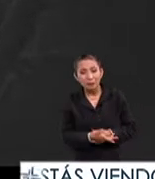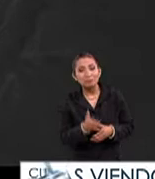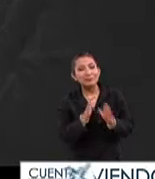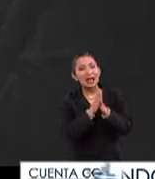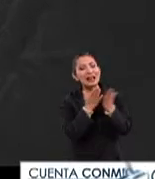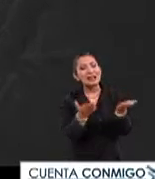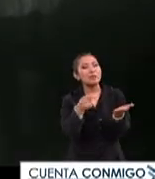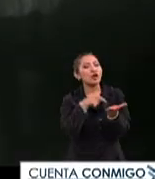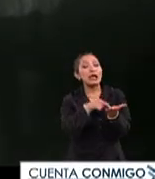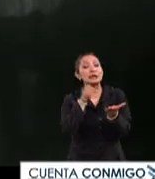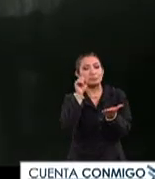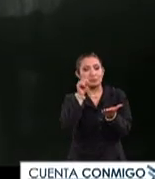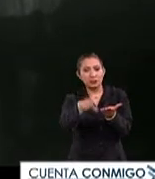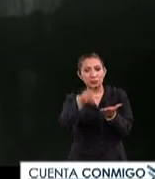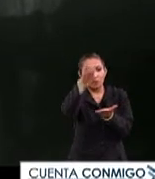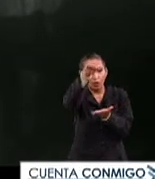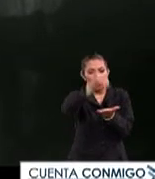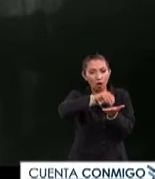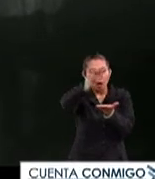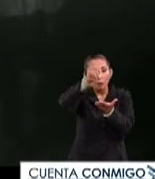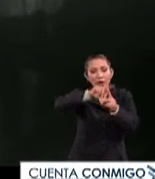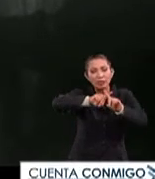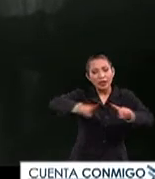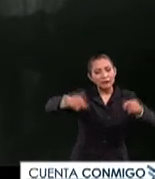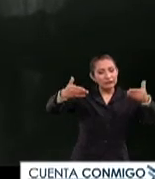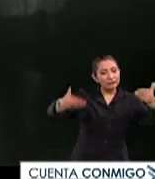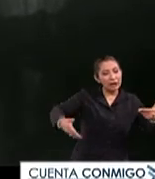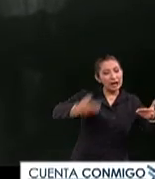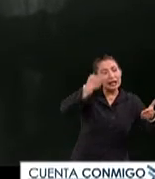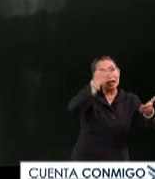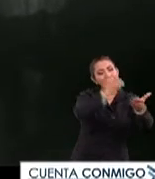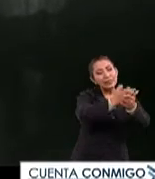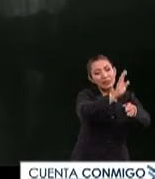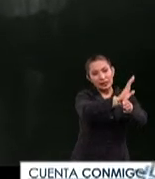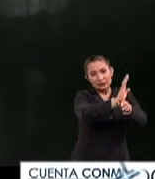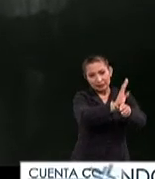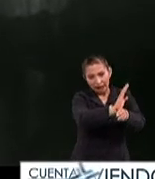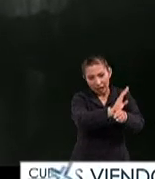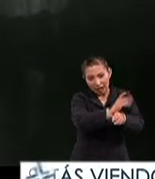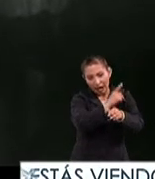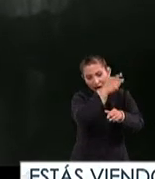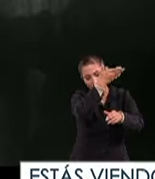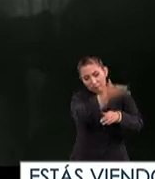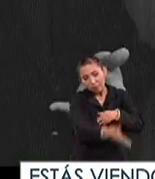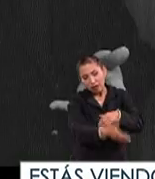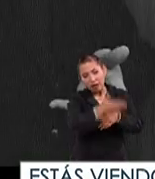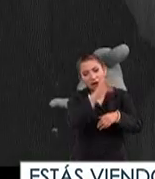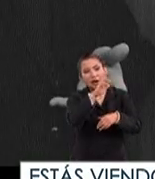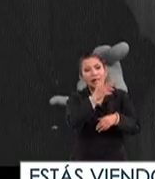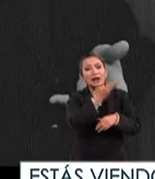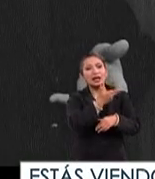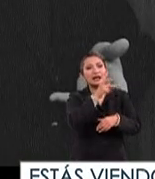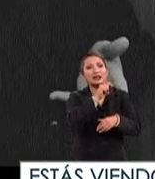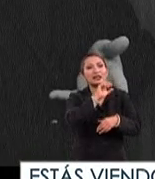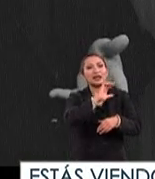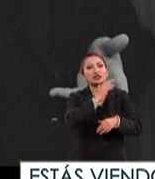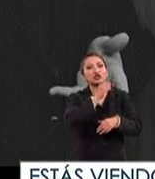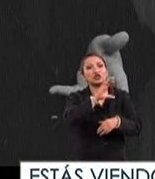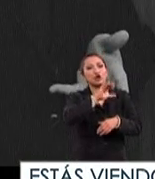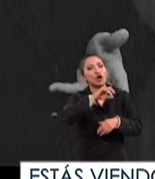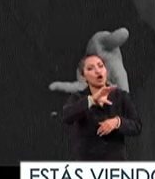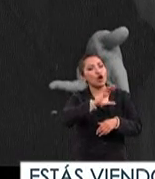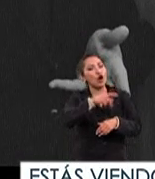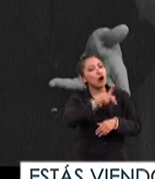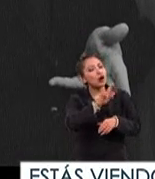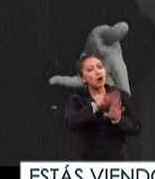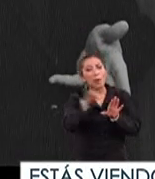El libro lo que hace es justo eso, ¿no? Es una diferencia entre la crítica cinematográfica hablando de Hitchcock y Del Toro siendo un poco